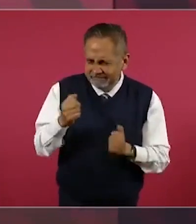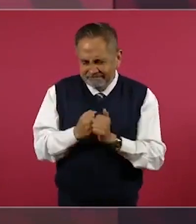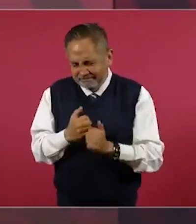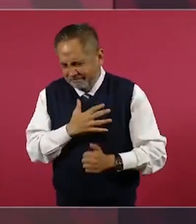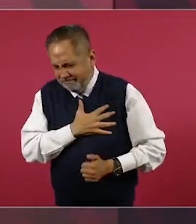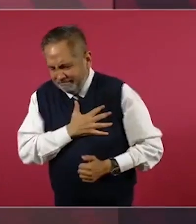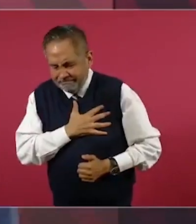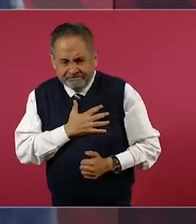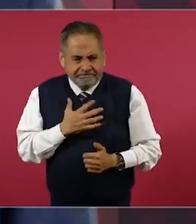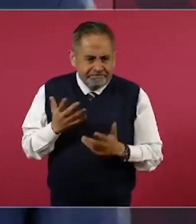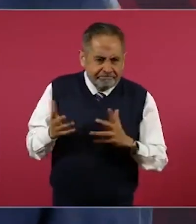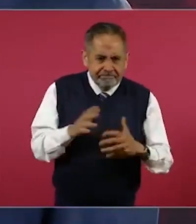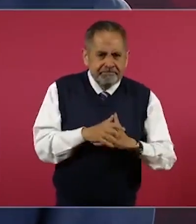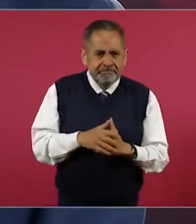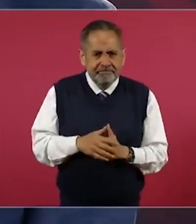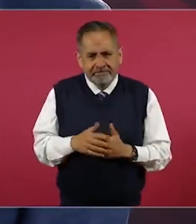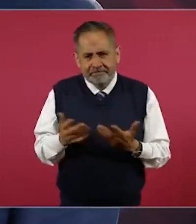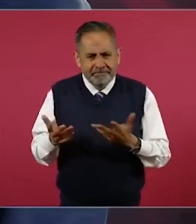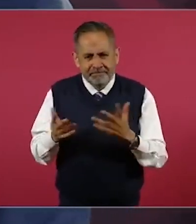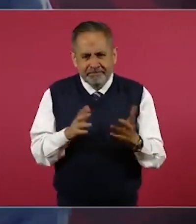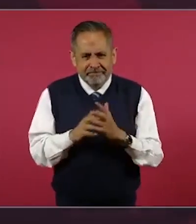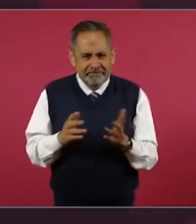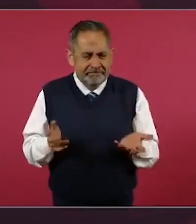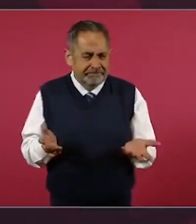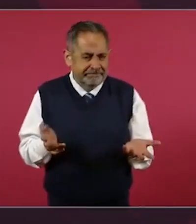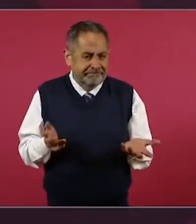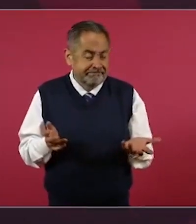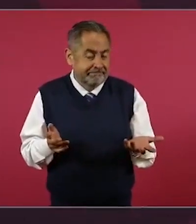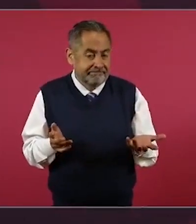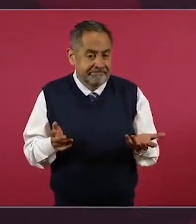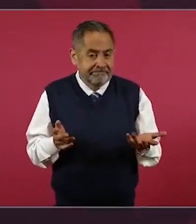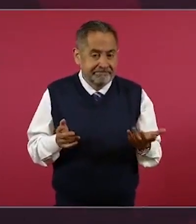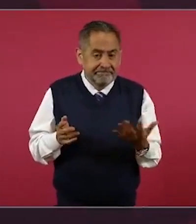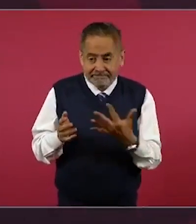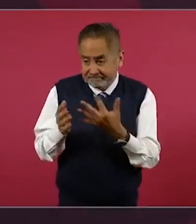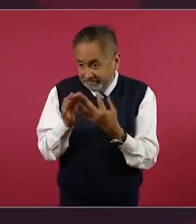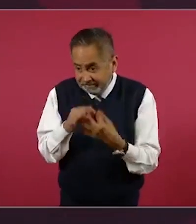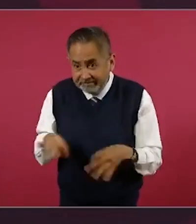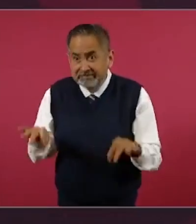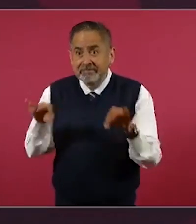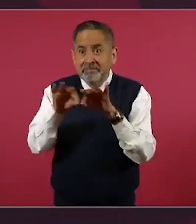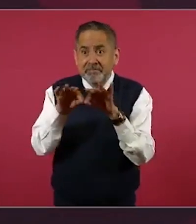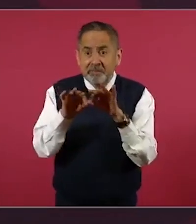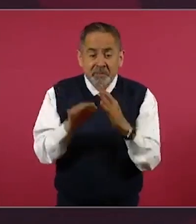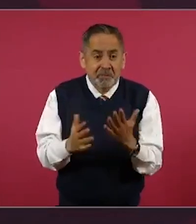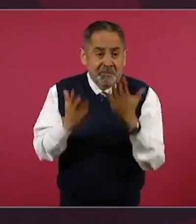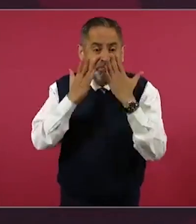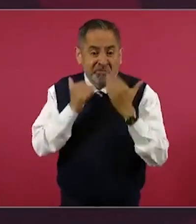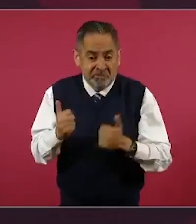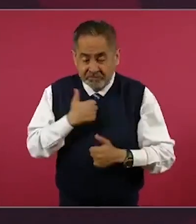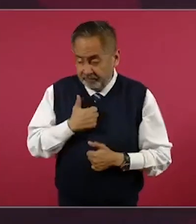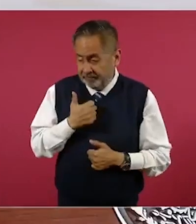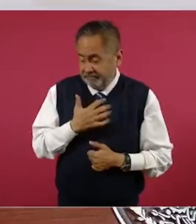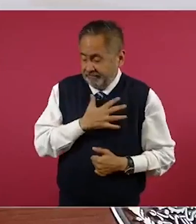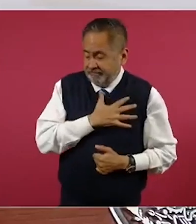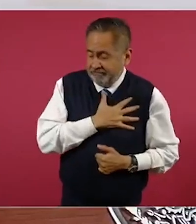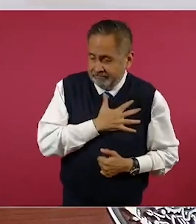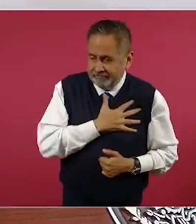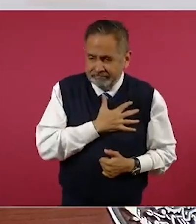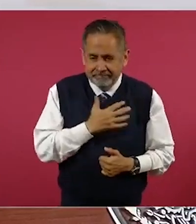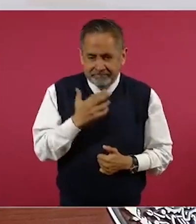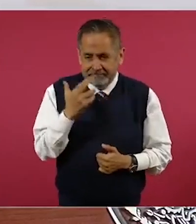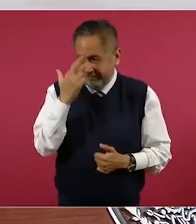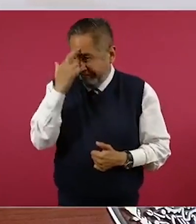pasión no se pueden hacer las cosas importantes en la vida sin